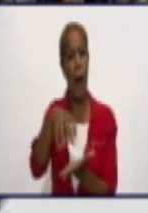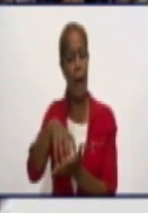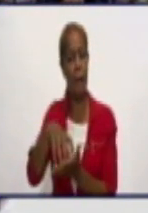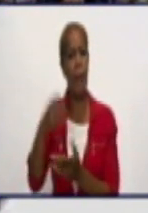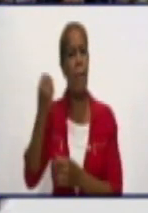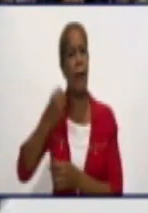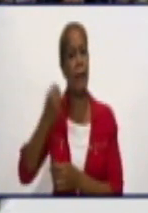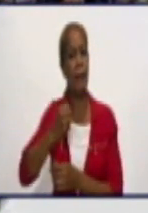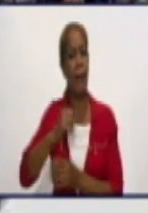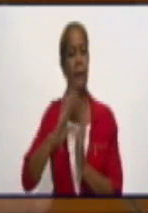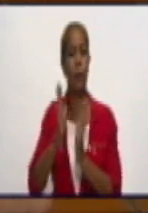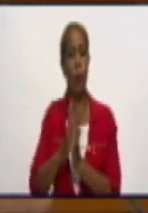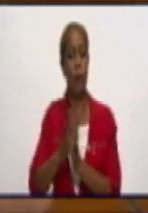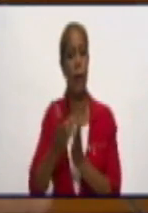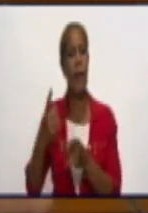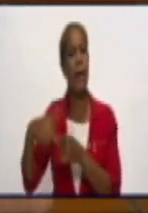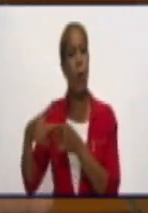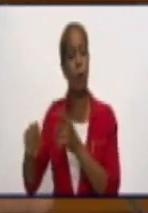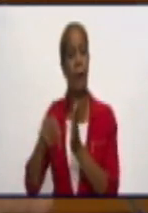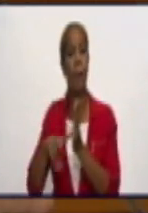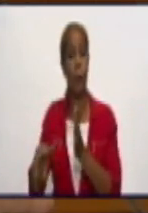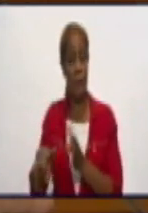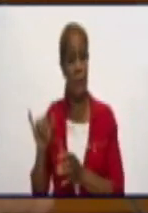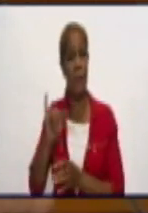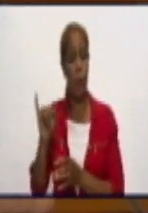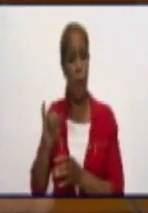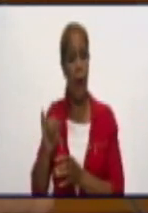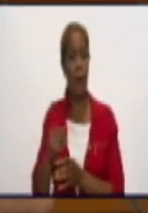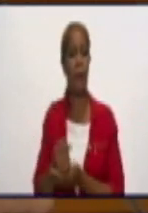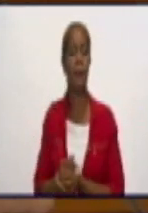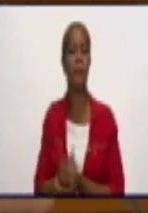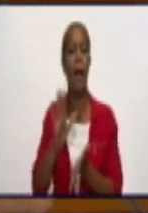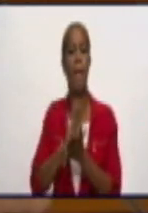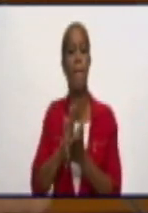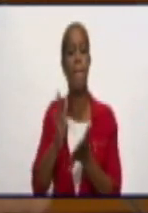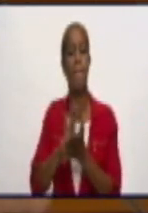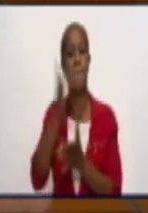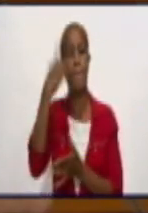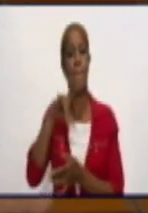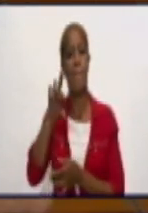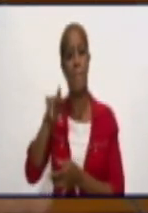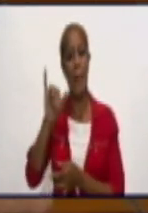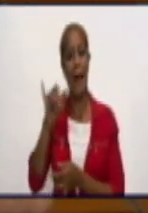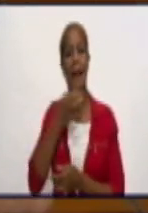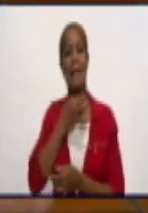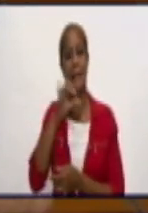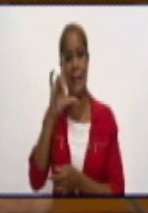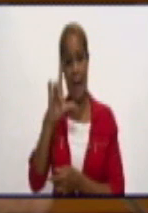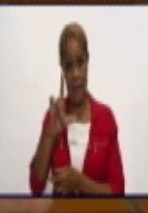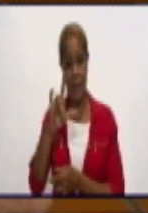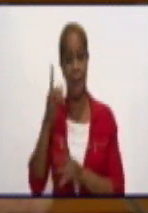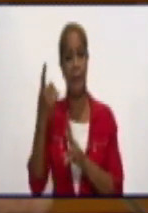arranque y puesta en marcha el bloque 6 del Mariel, y está